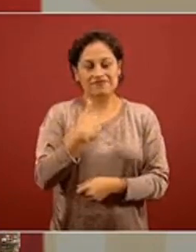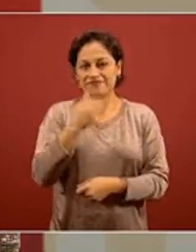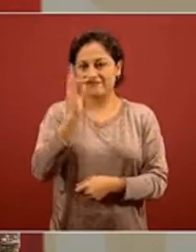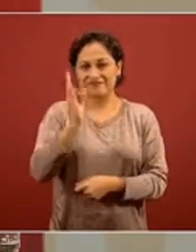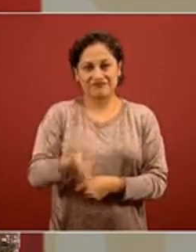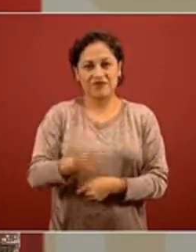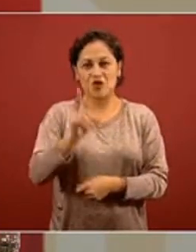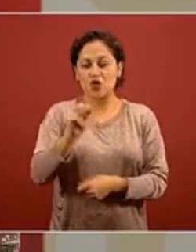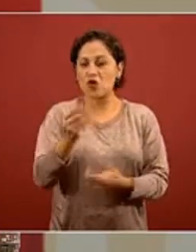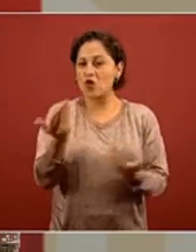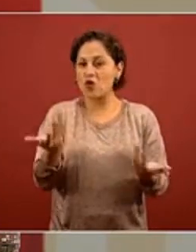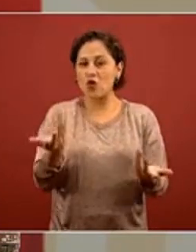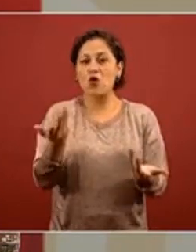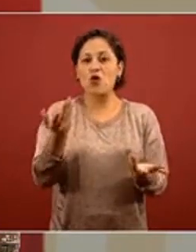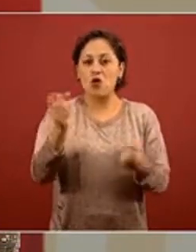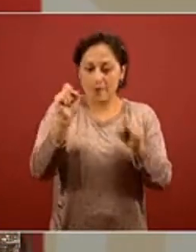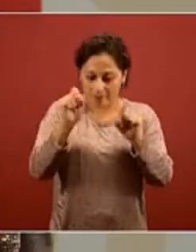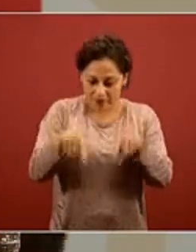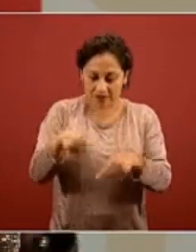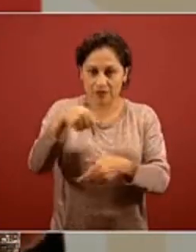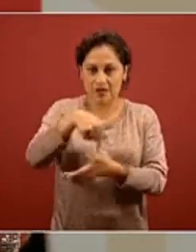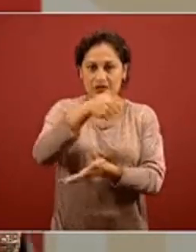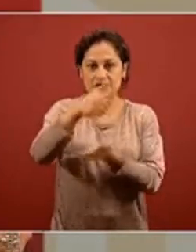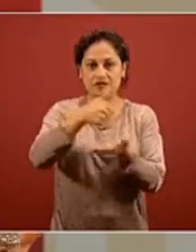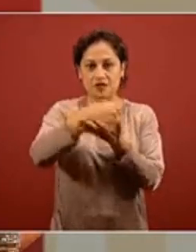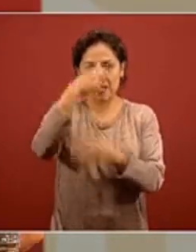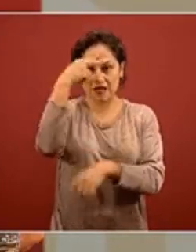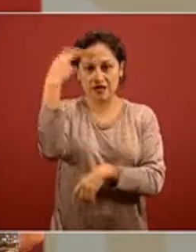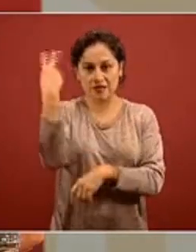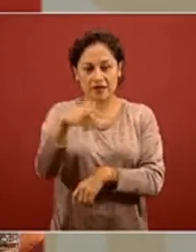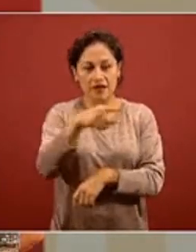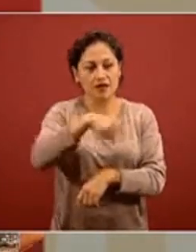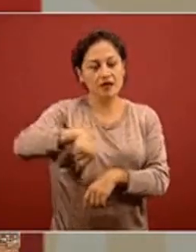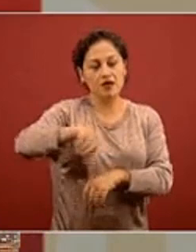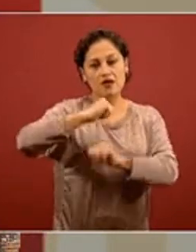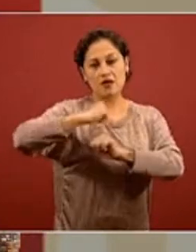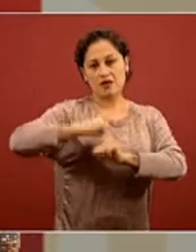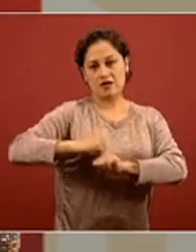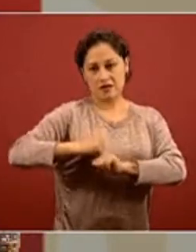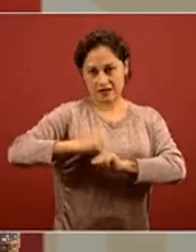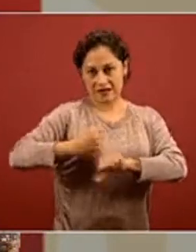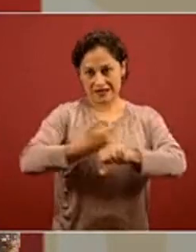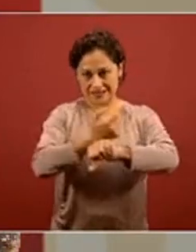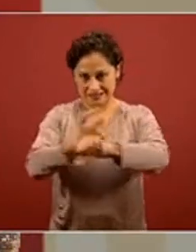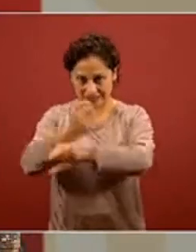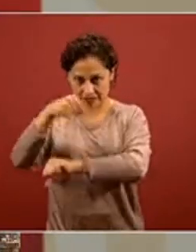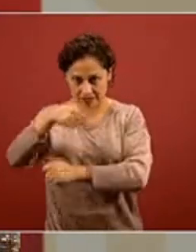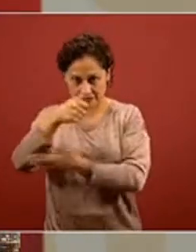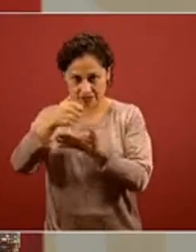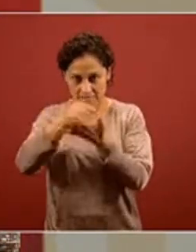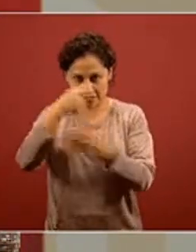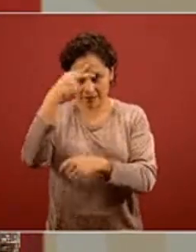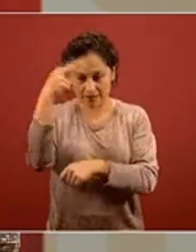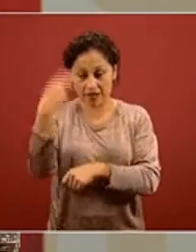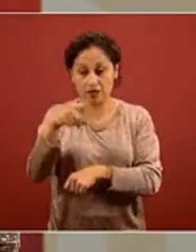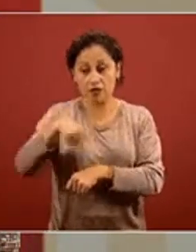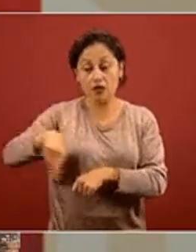incluida la Ciudad de México, recomienden el uso de cubrebocas. Como hemos dicho, es un